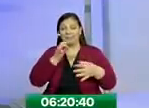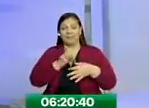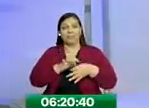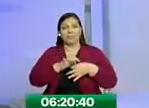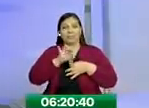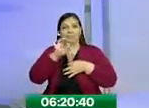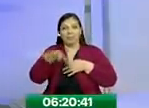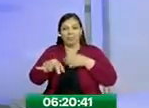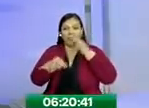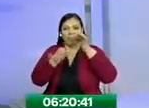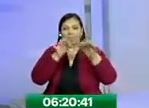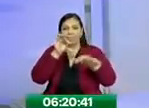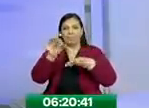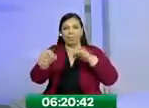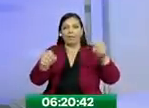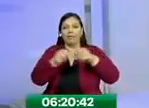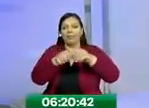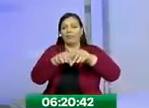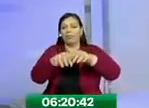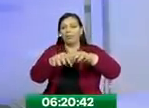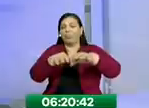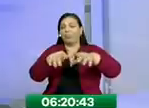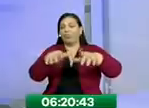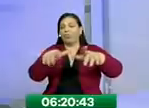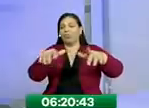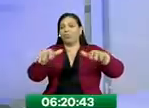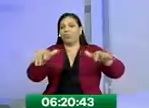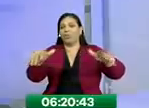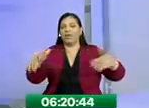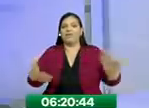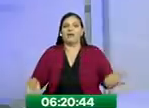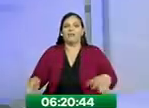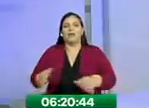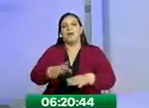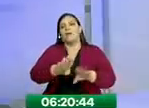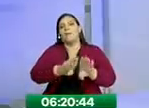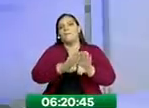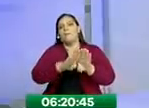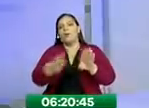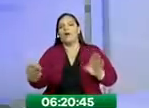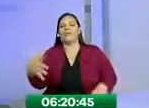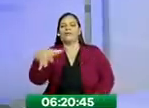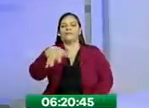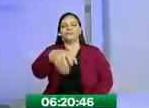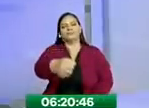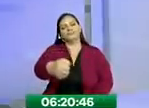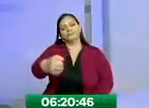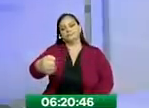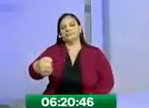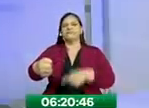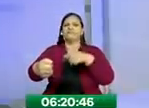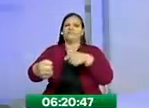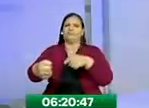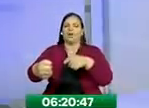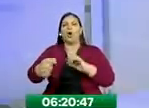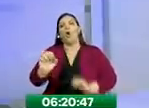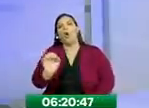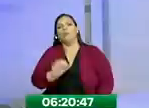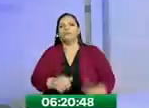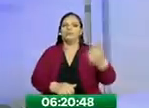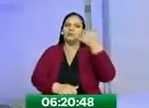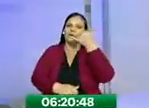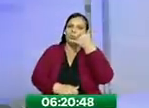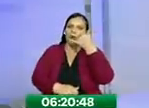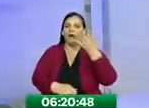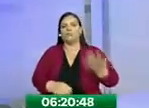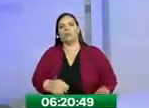encuentra en las superficies donde hay alguien que haya tocado esto, ¿no? Y haya infectado este tipo de situaciones y por contacto, ¿no?